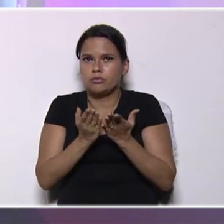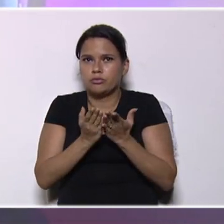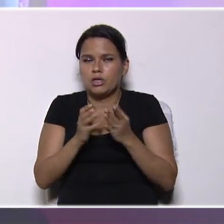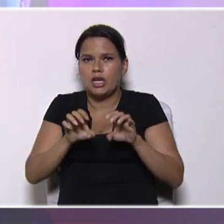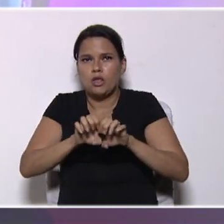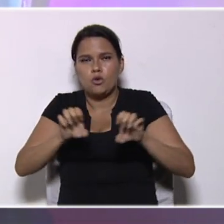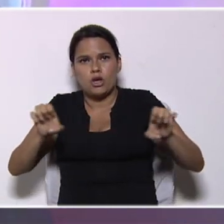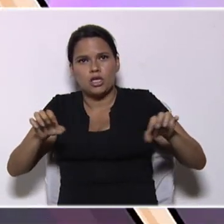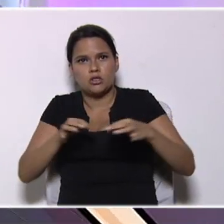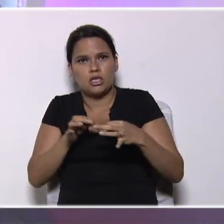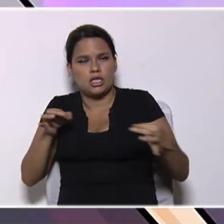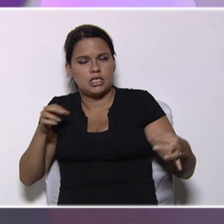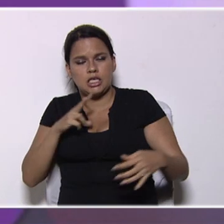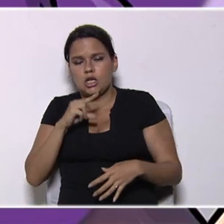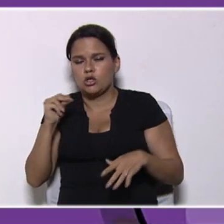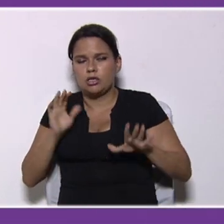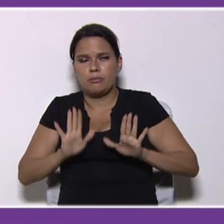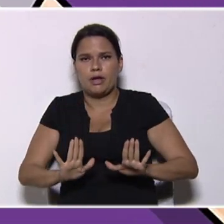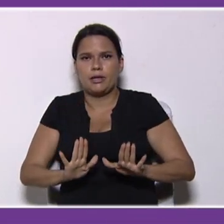no se detiene. ¡Hasta la próxima!